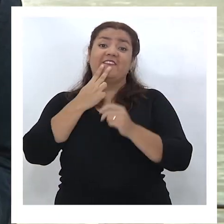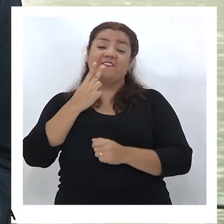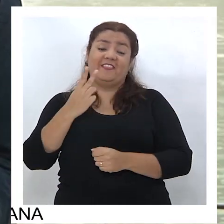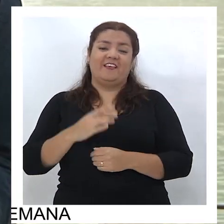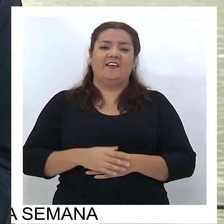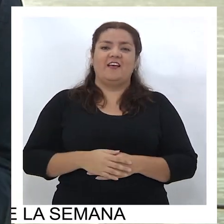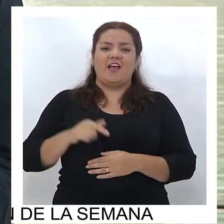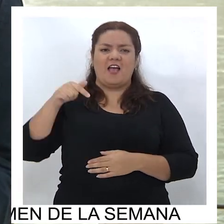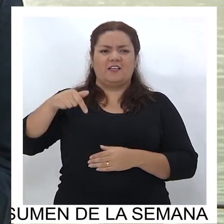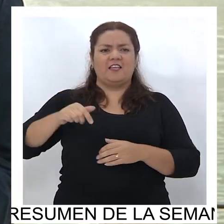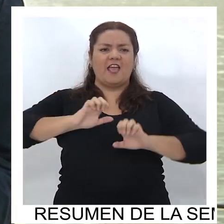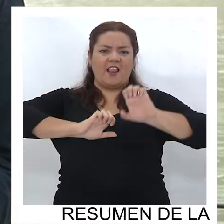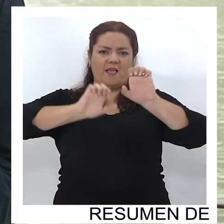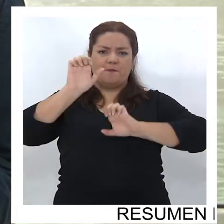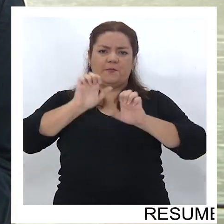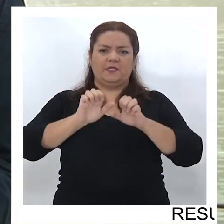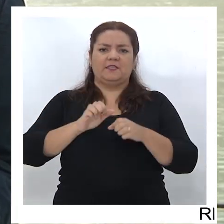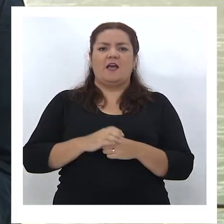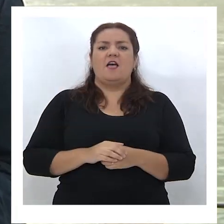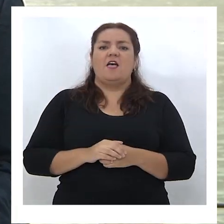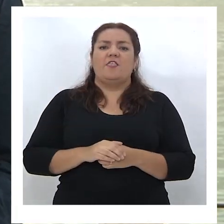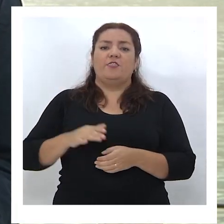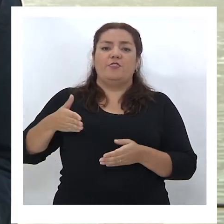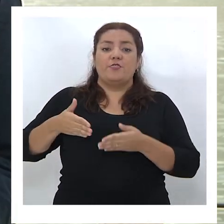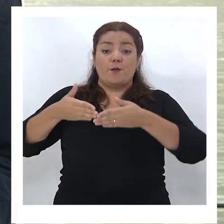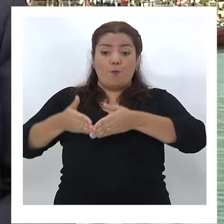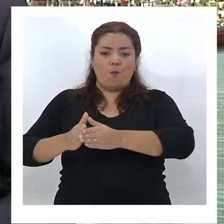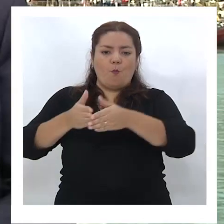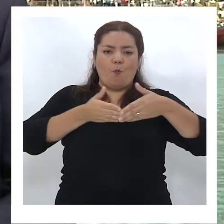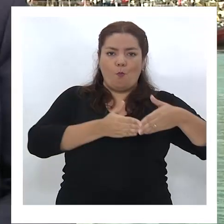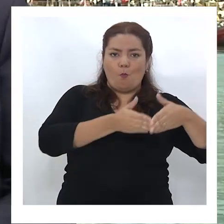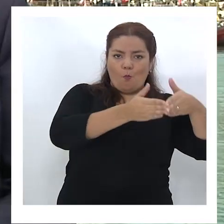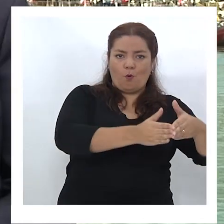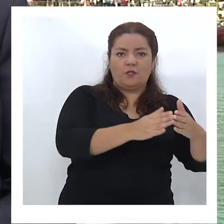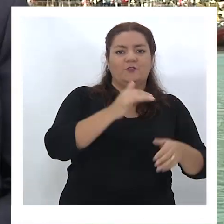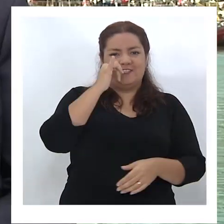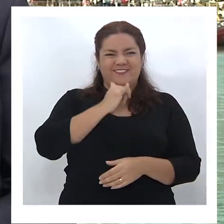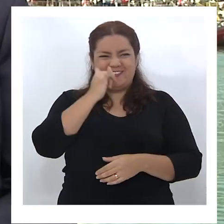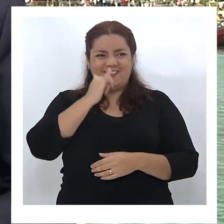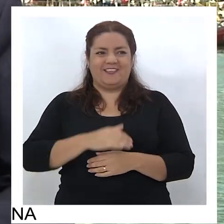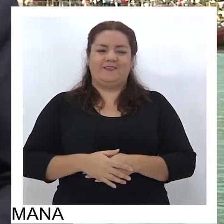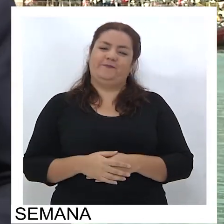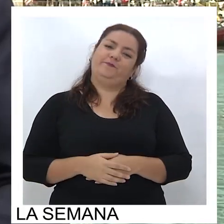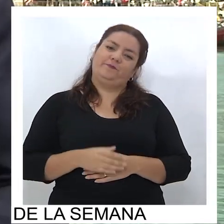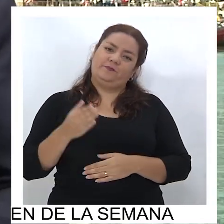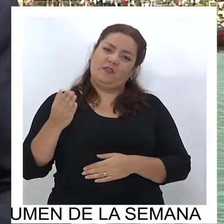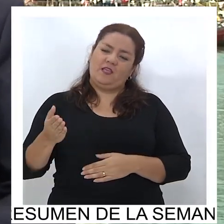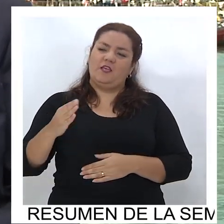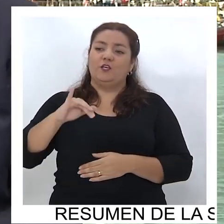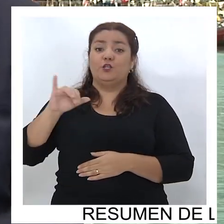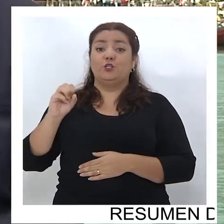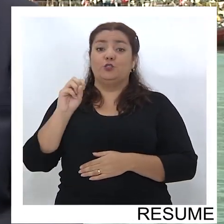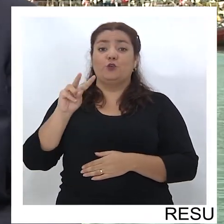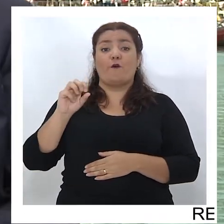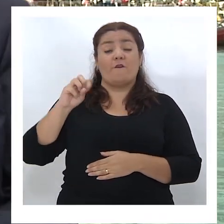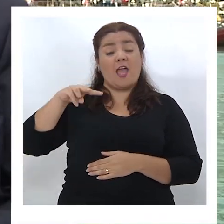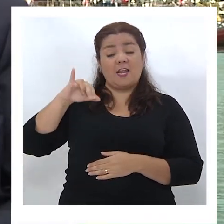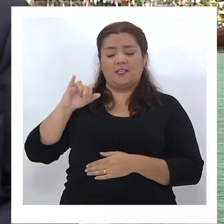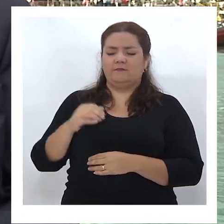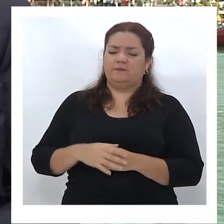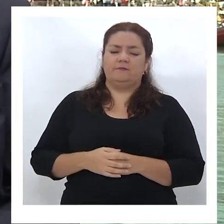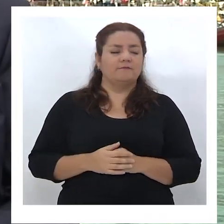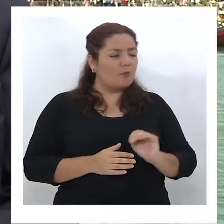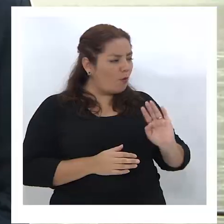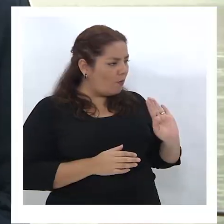empresa portuaria Iquique. Queremos darle la bienvenida entonces a nuestro programa, Giovanni Calderón. ¿Qué tal? ¿Cómo está? Hola Reinaldo, muy bien. Acaba de terminar, ¿cierto?,